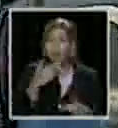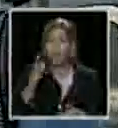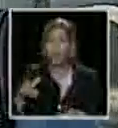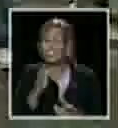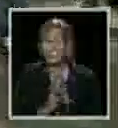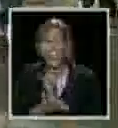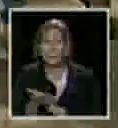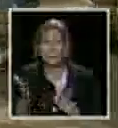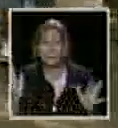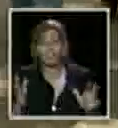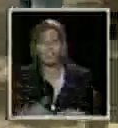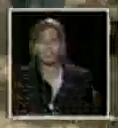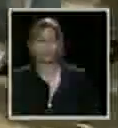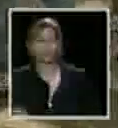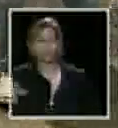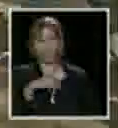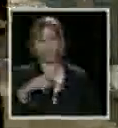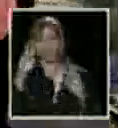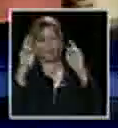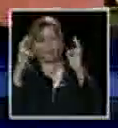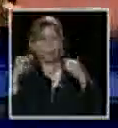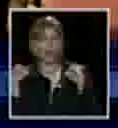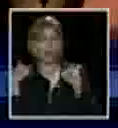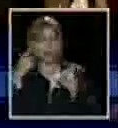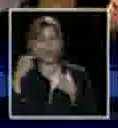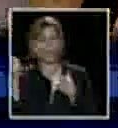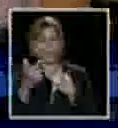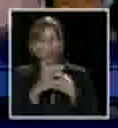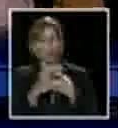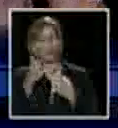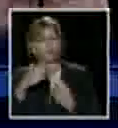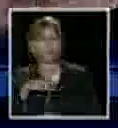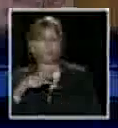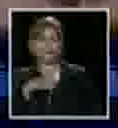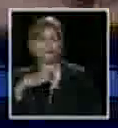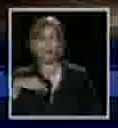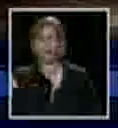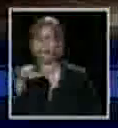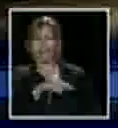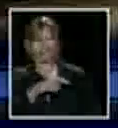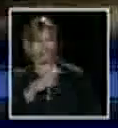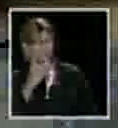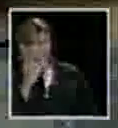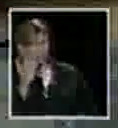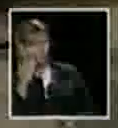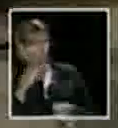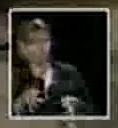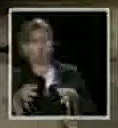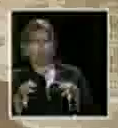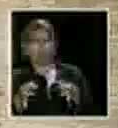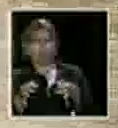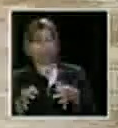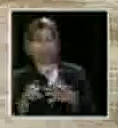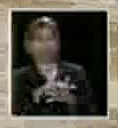ya no. La coalición Playa para Todos acusa a los residentes de la calle de recurrir a prácticas dilatorias y por